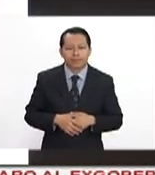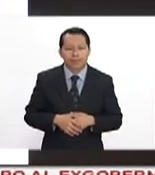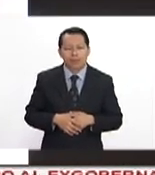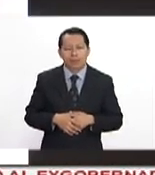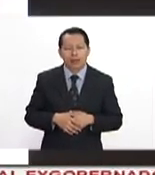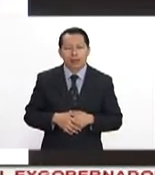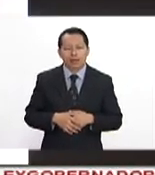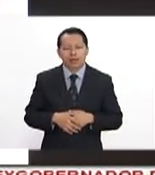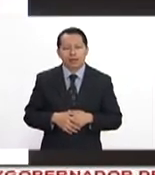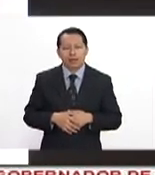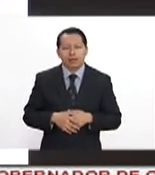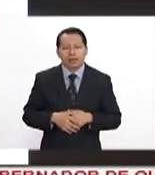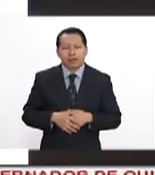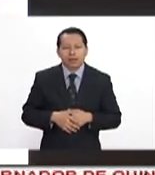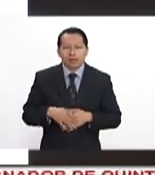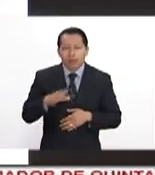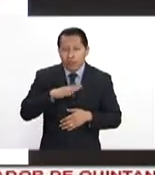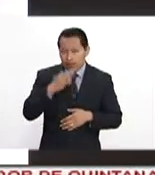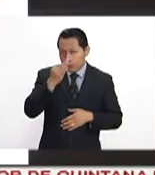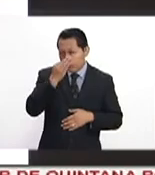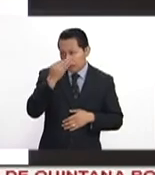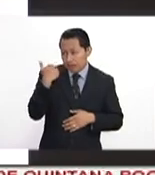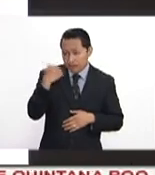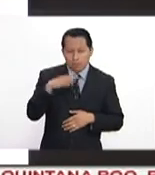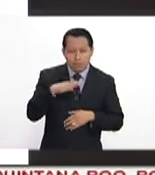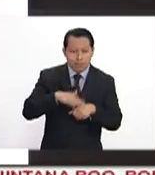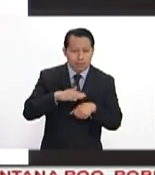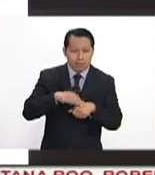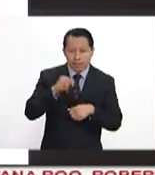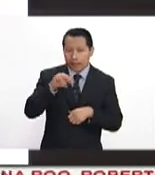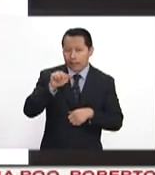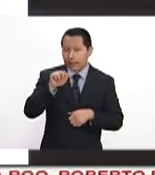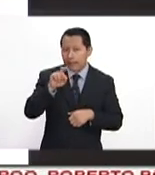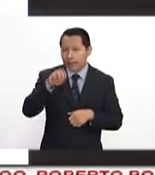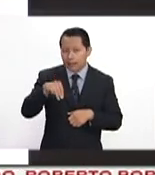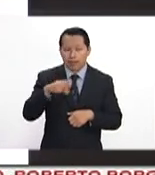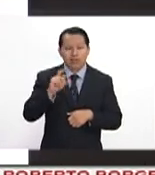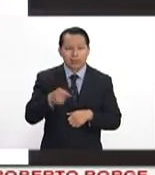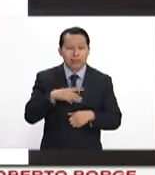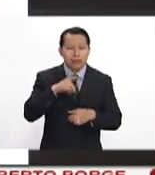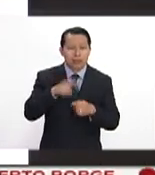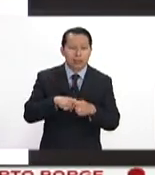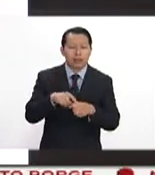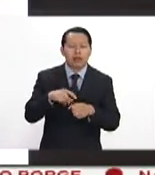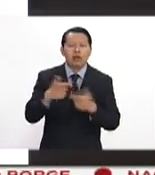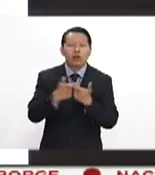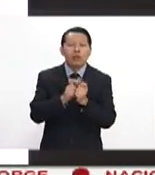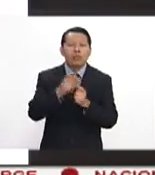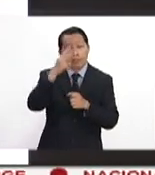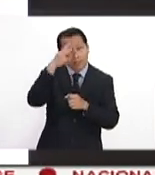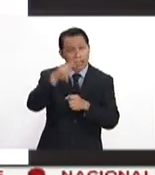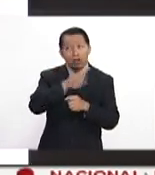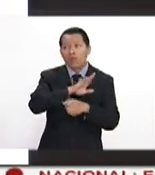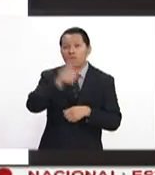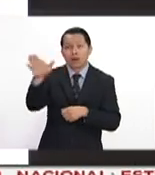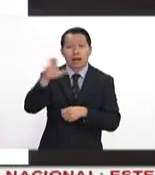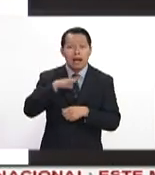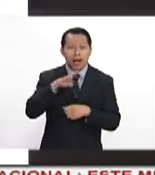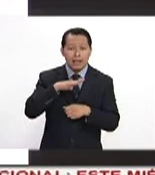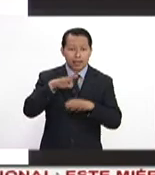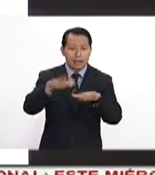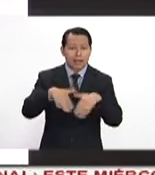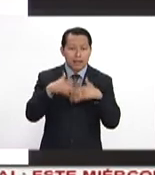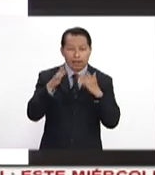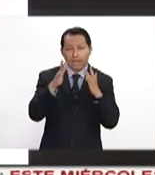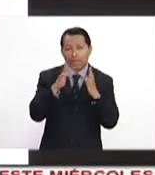el apoyo más reciente y el principal que nos ha dado INADEM fue que fuimos parte de la delegación mexicana a un evento en Francia,